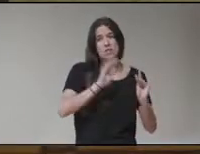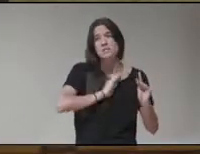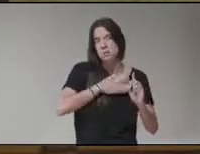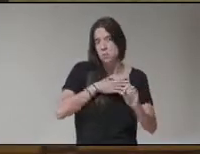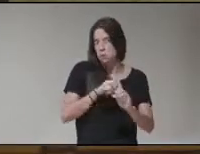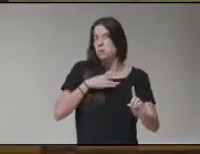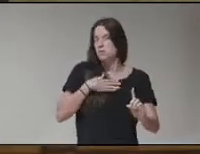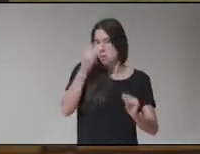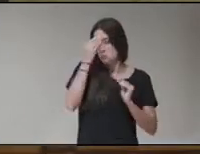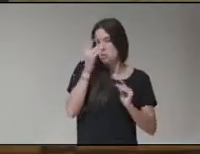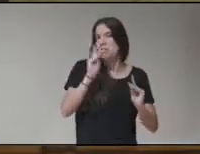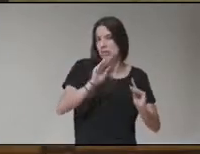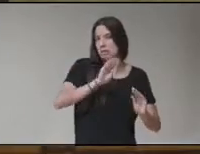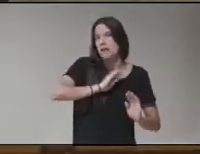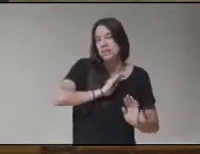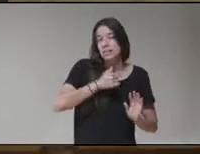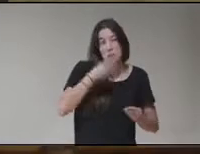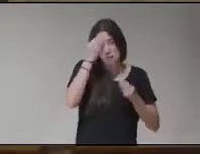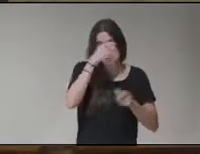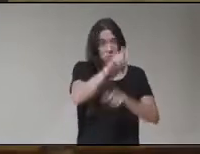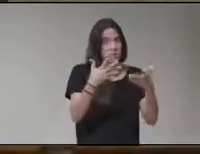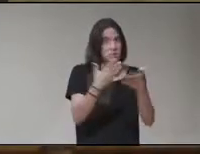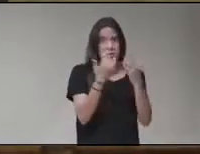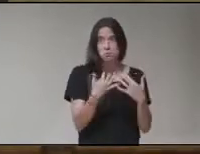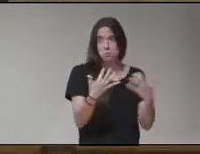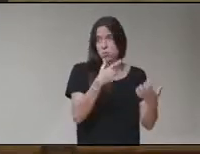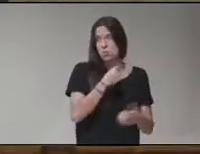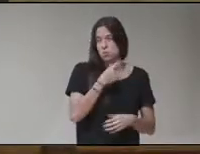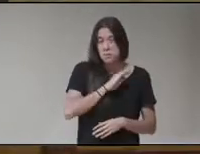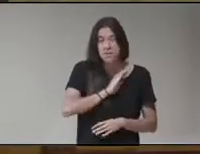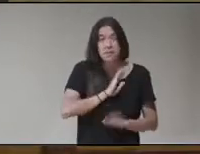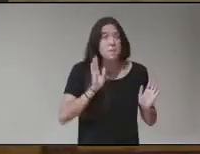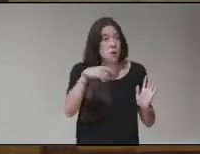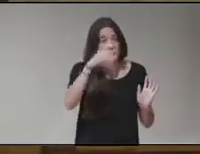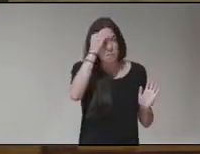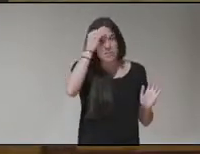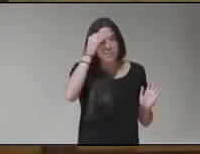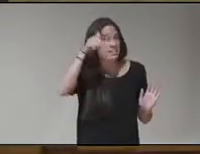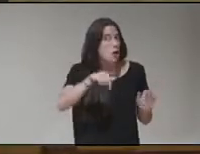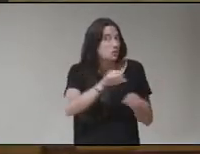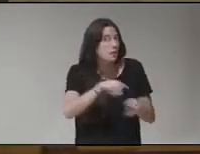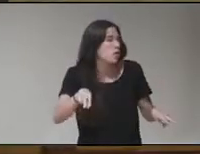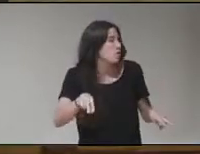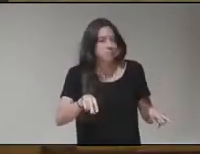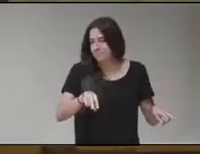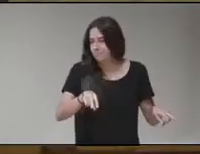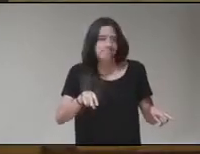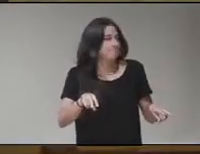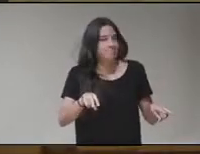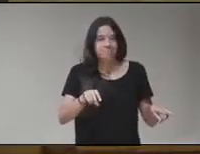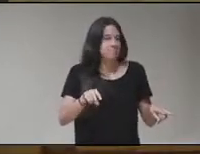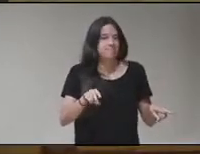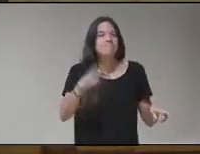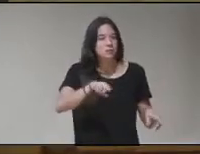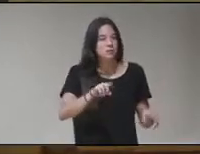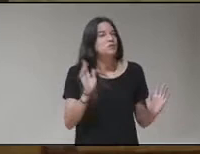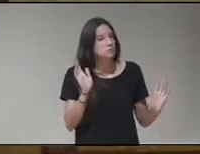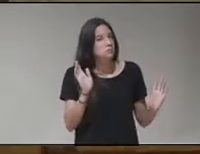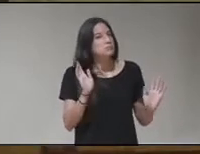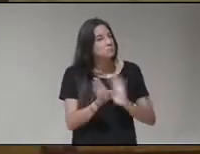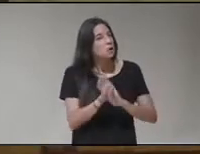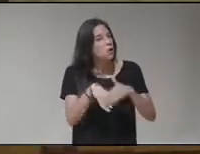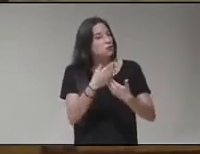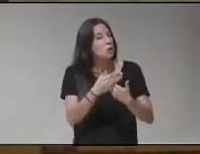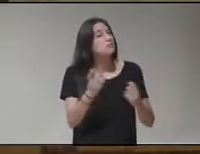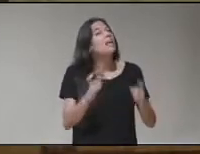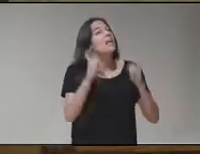creo que fue del gusto de todo el mundo, pero no penséis que hoy va a ser peor que el anterior. Nos vamos a ir